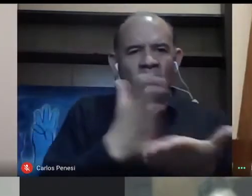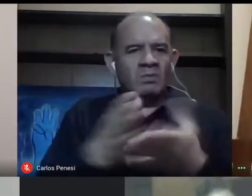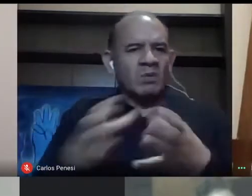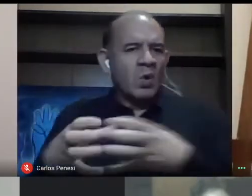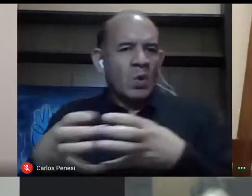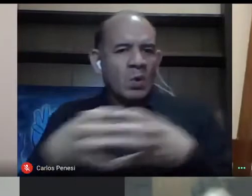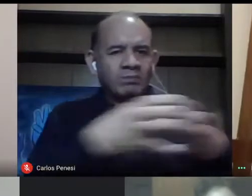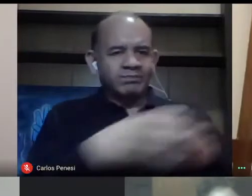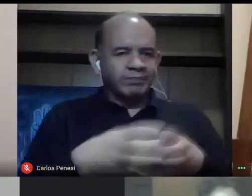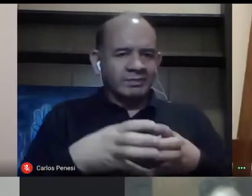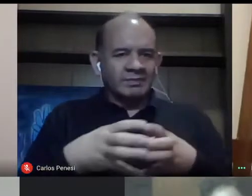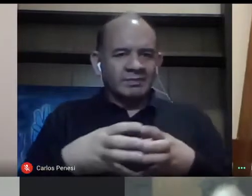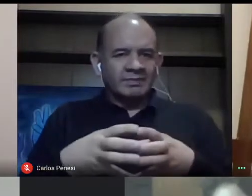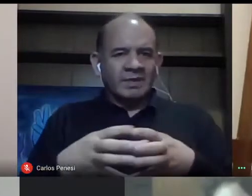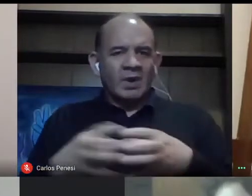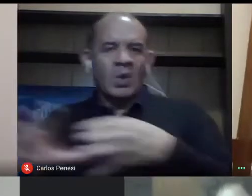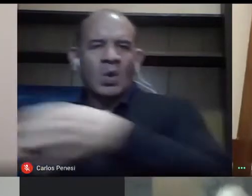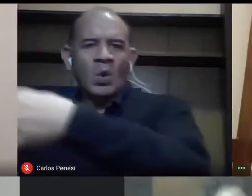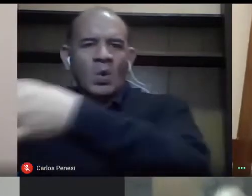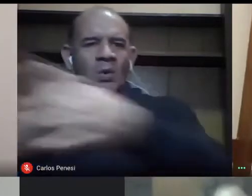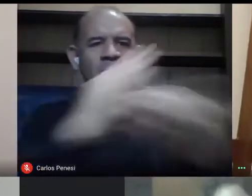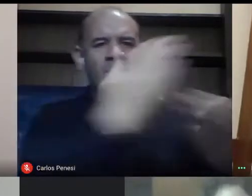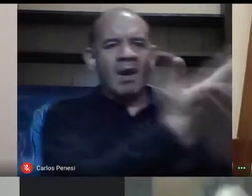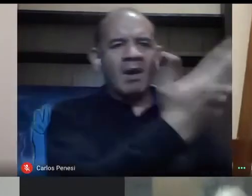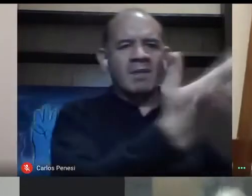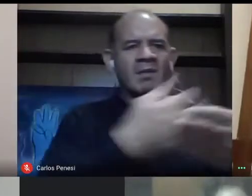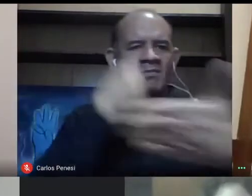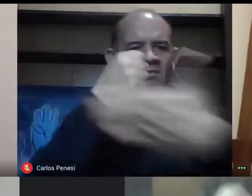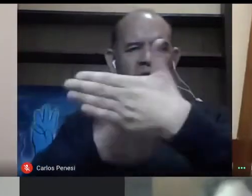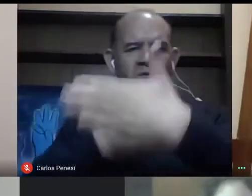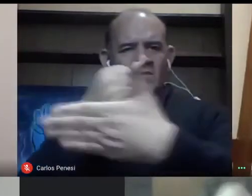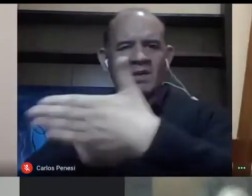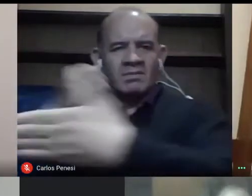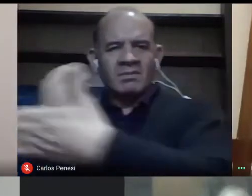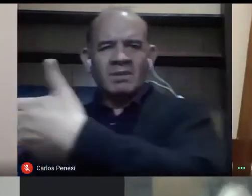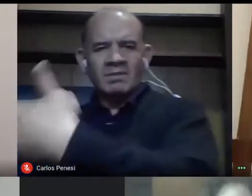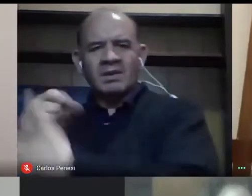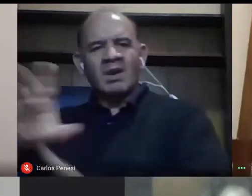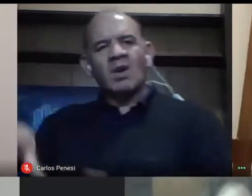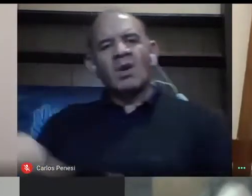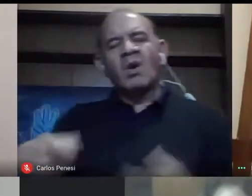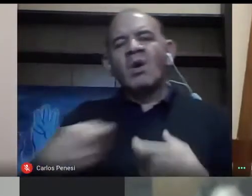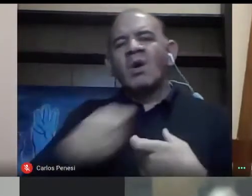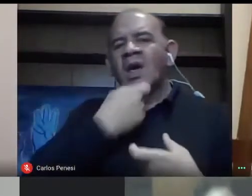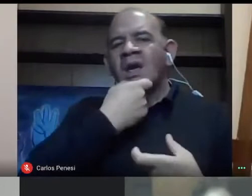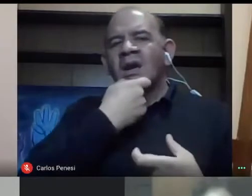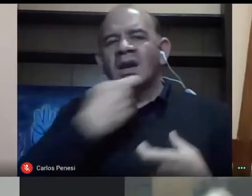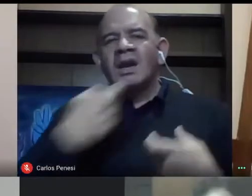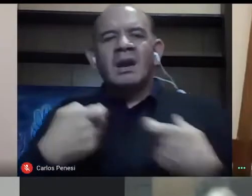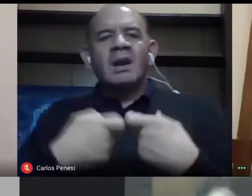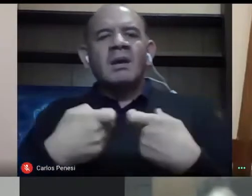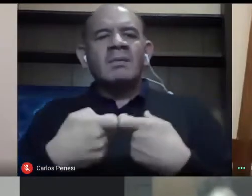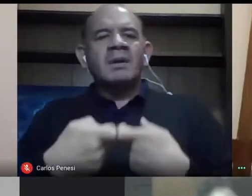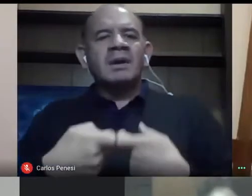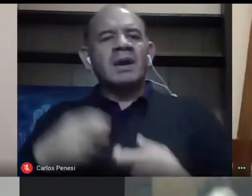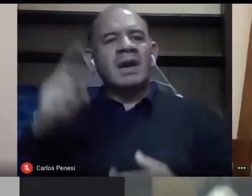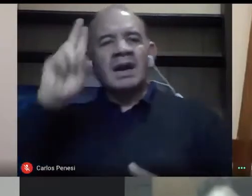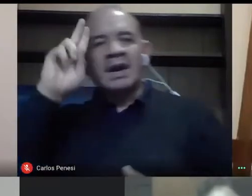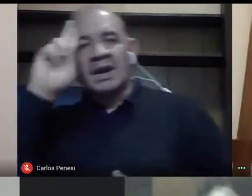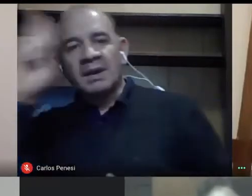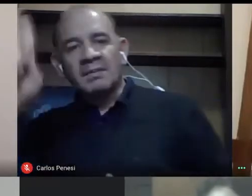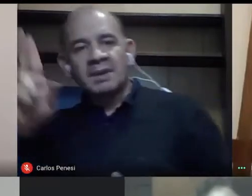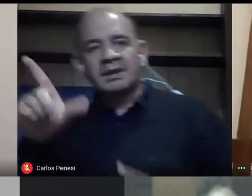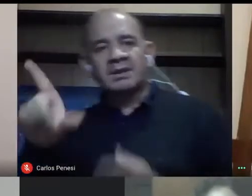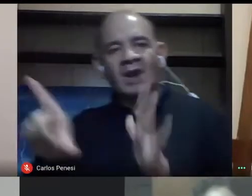distintos aliados para conseguir esto, y ahí las bibliotecas y hay otras organizaciones que trabajan en derechos de consumidores fueron